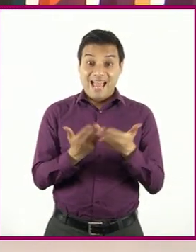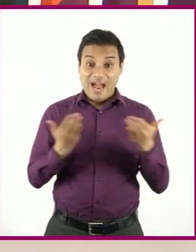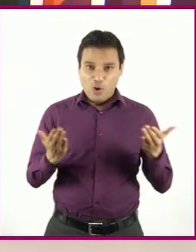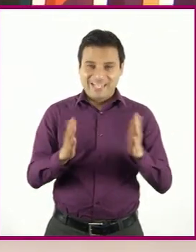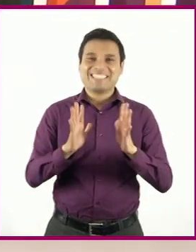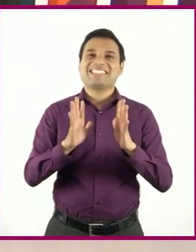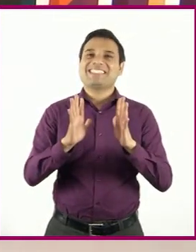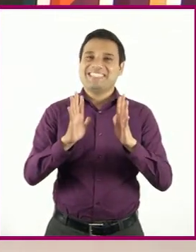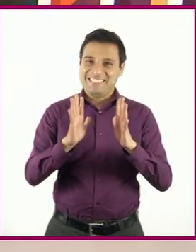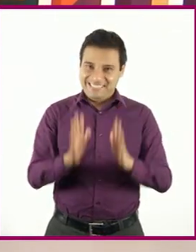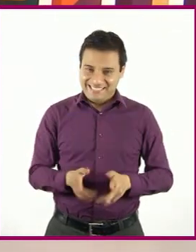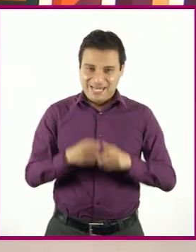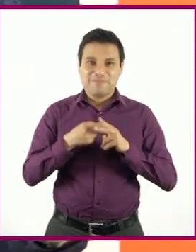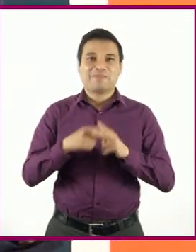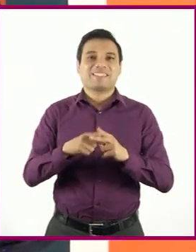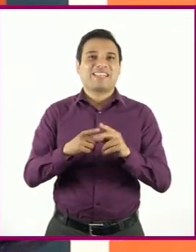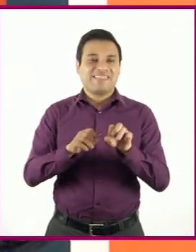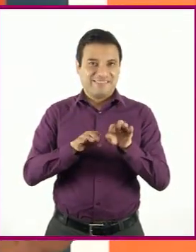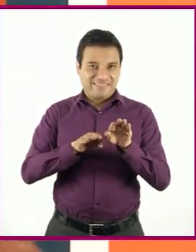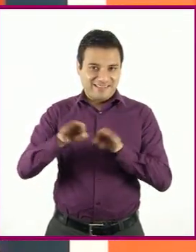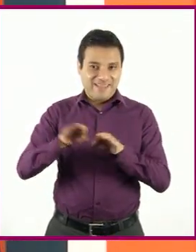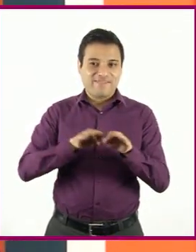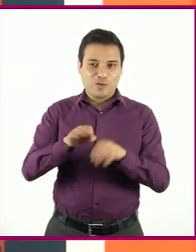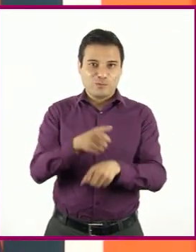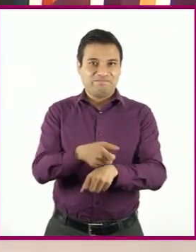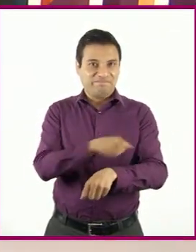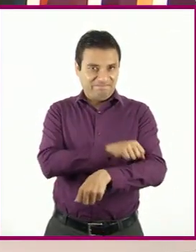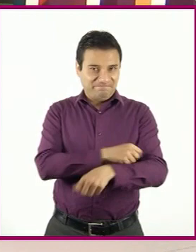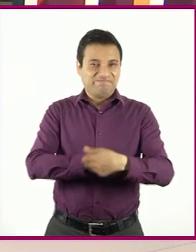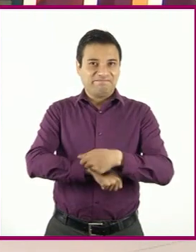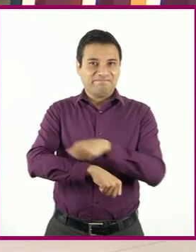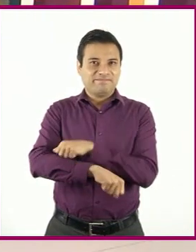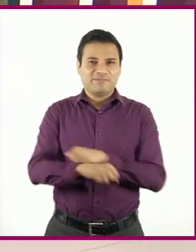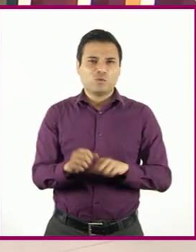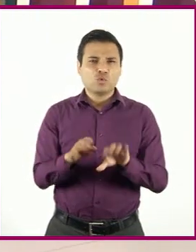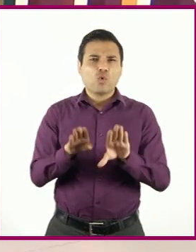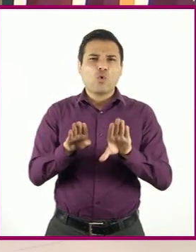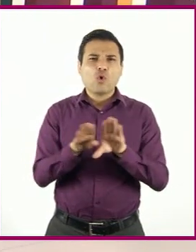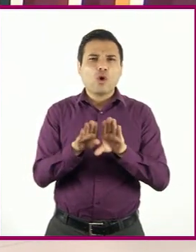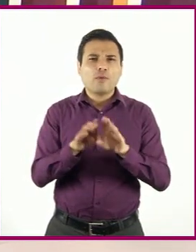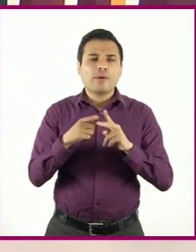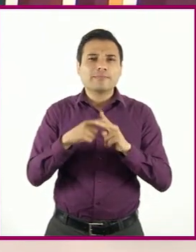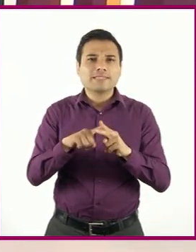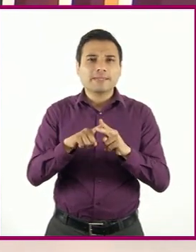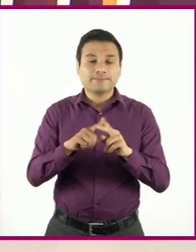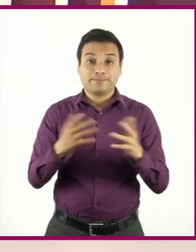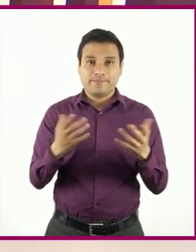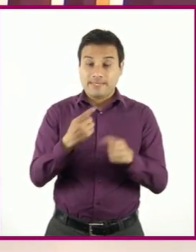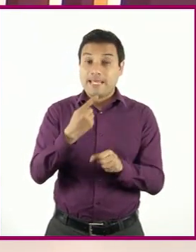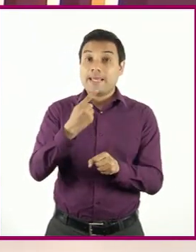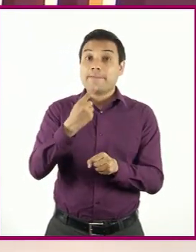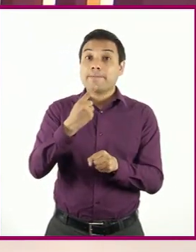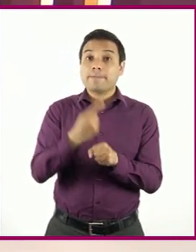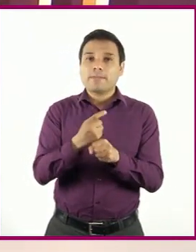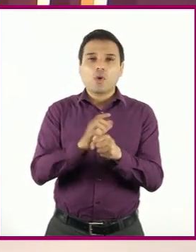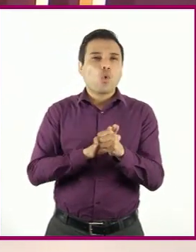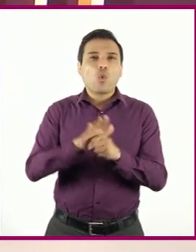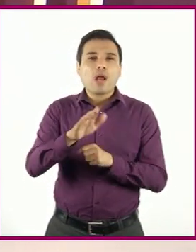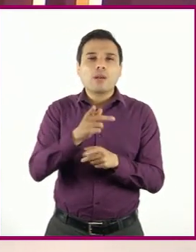a la obra, Roberto. ¿Por dónde comenzamos? Primero debemos elegir el tipo de producto que